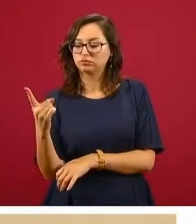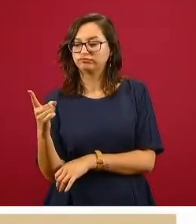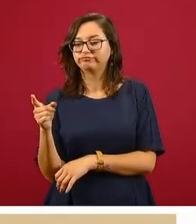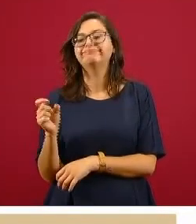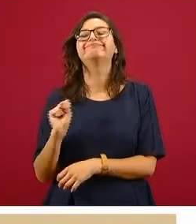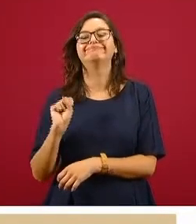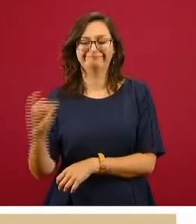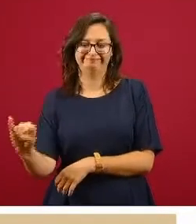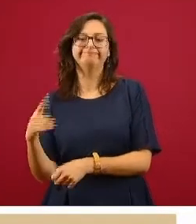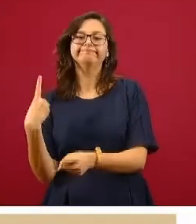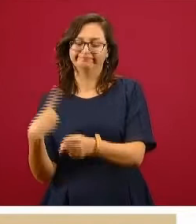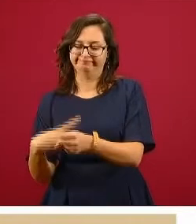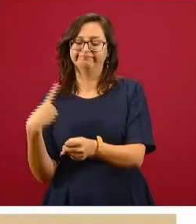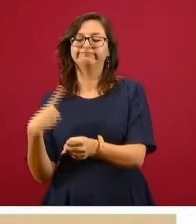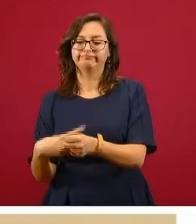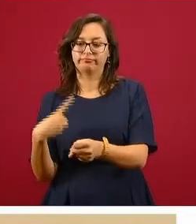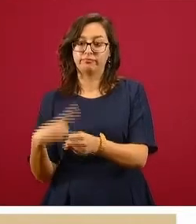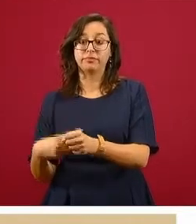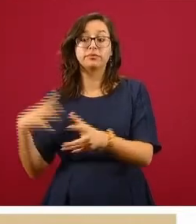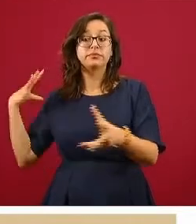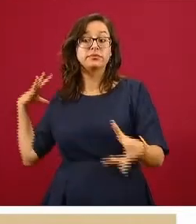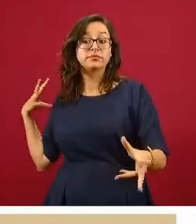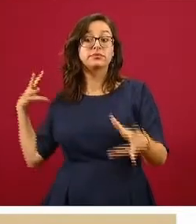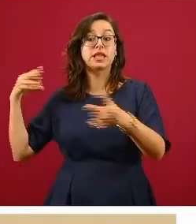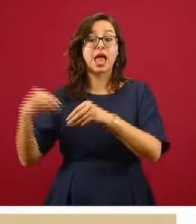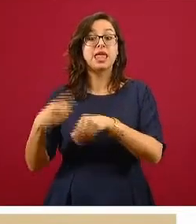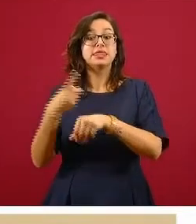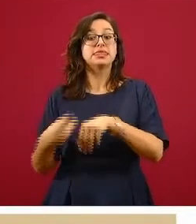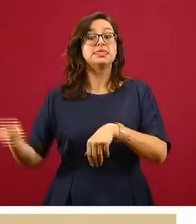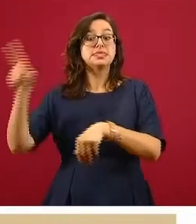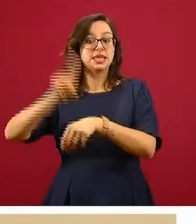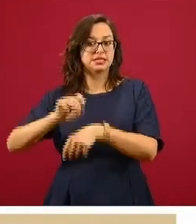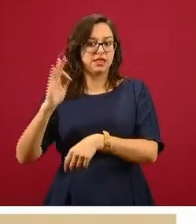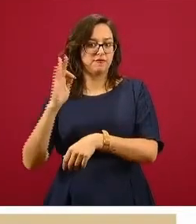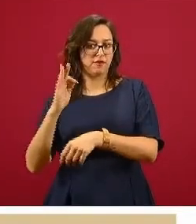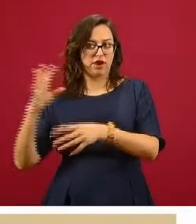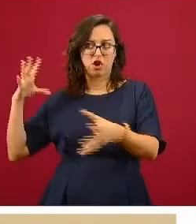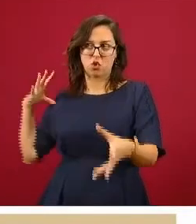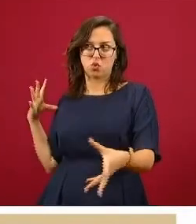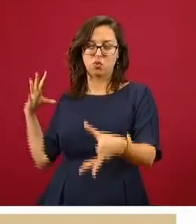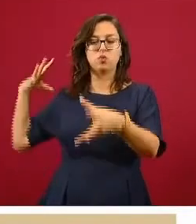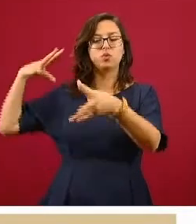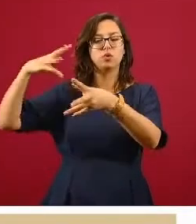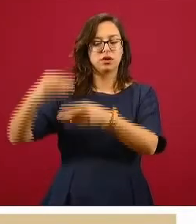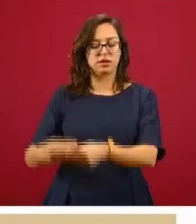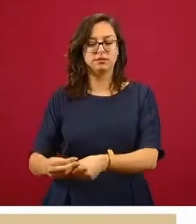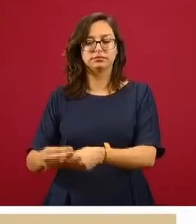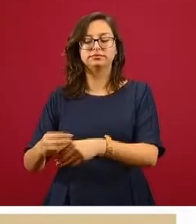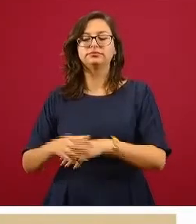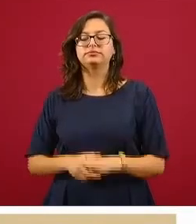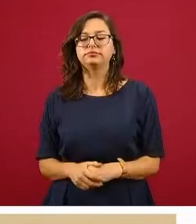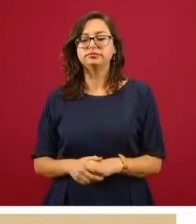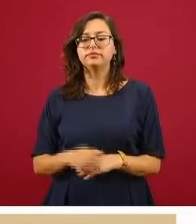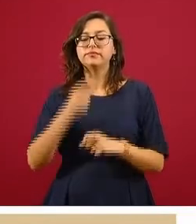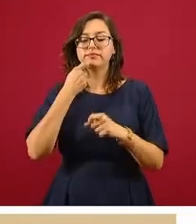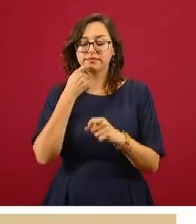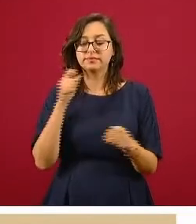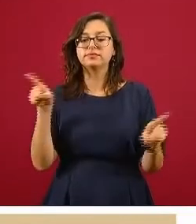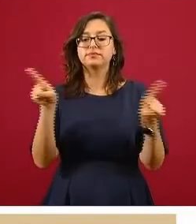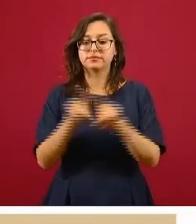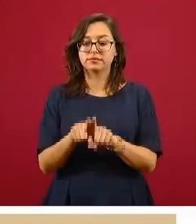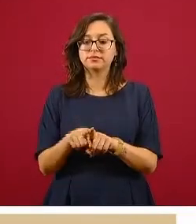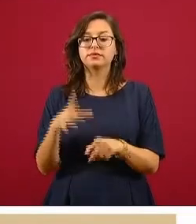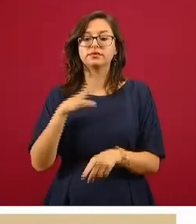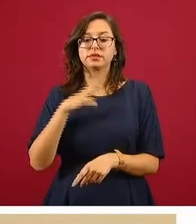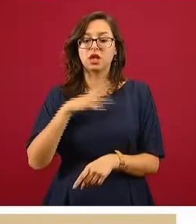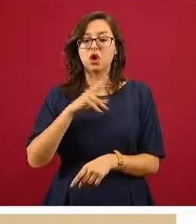505.751 son los casos confirmados acumulados que hasta el momento se han registrado de toda la epidemia. Así también tenemos